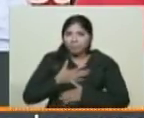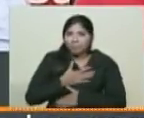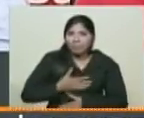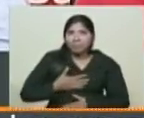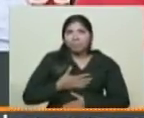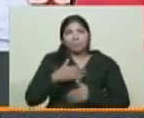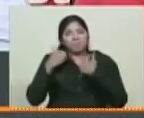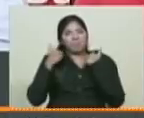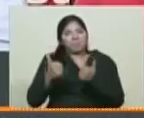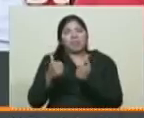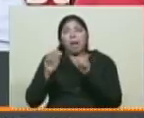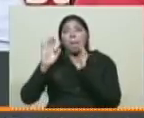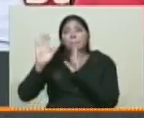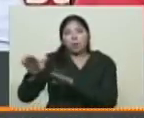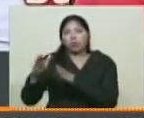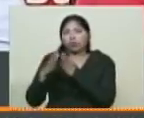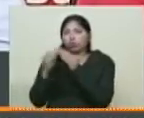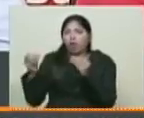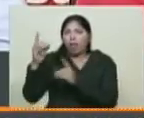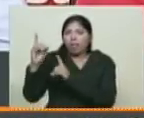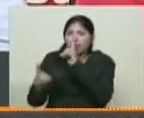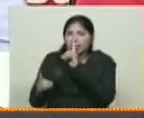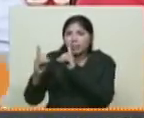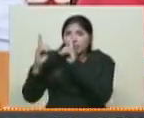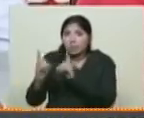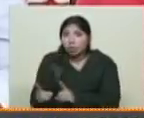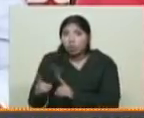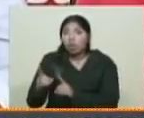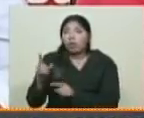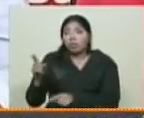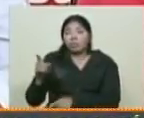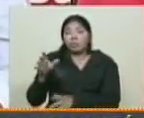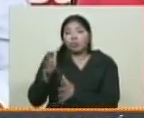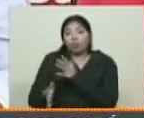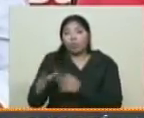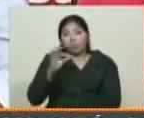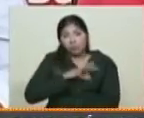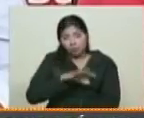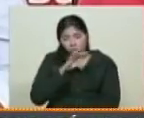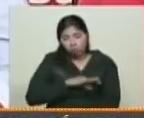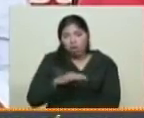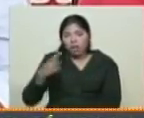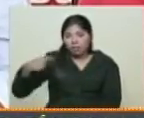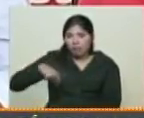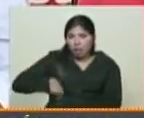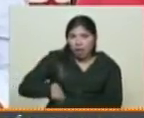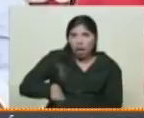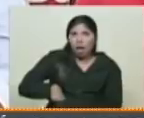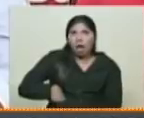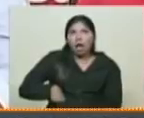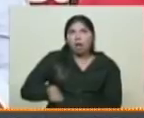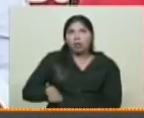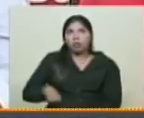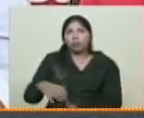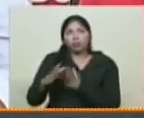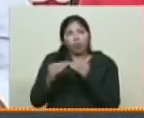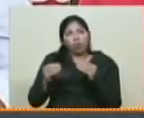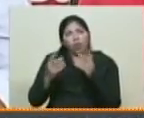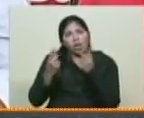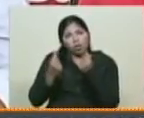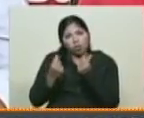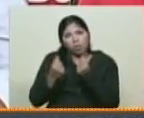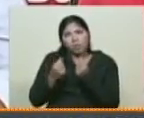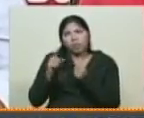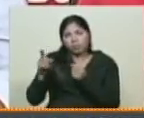satisfactoriamente y respaldamos todas las acciones que en materia social, que en materia salarial, que en materia integral, económica, ha tomado